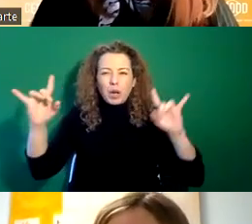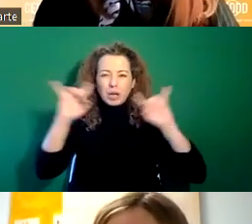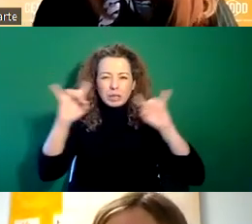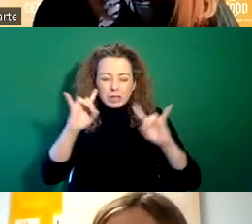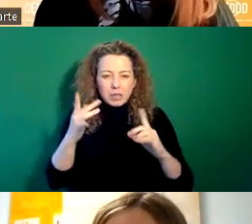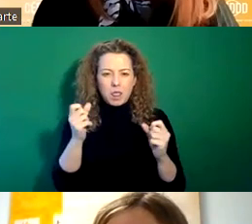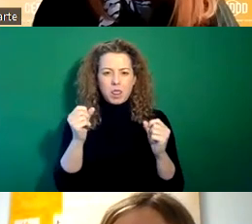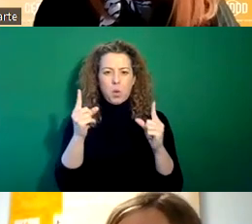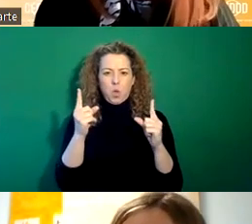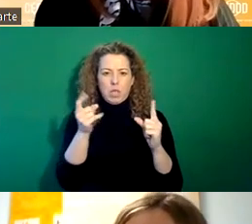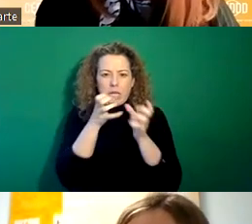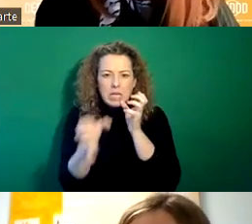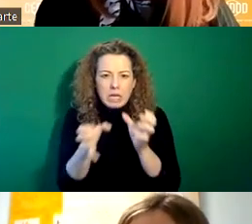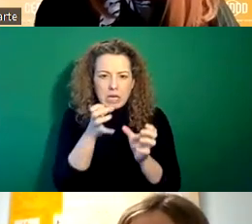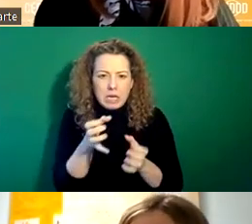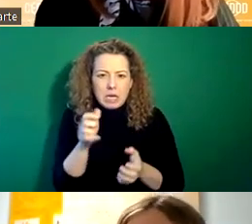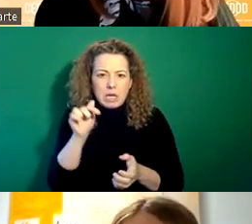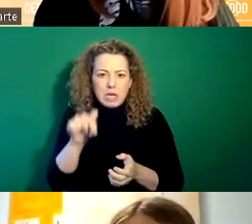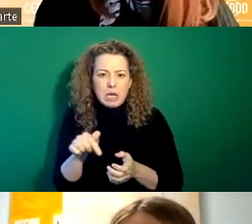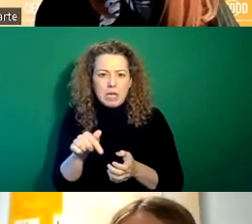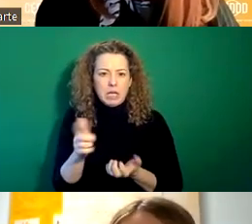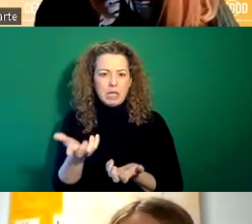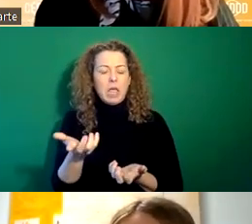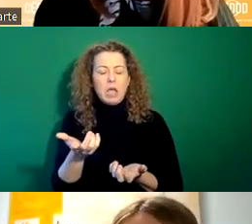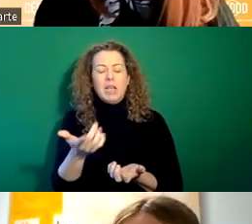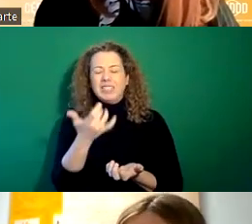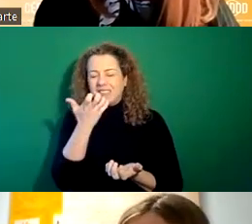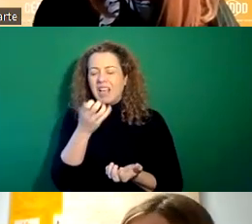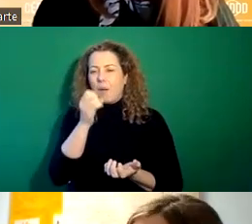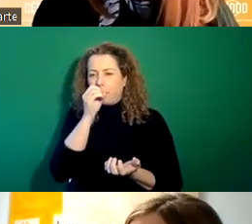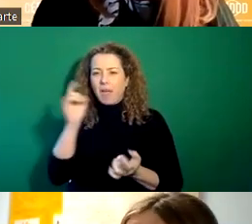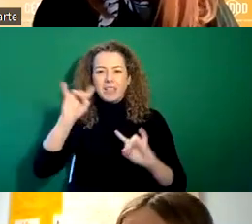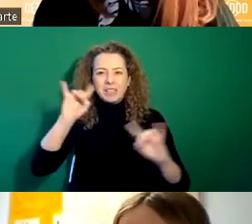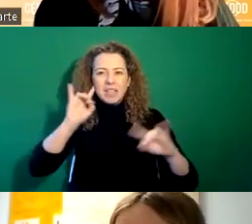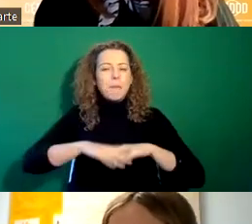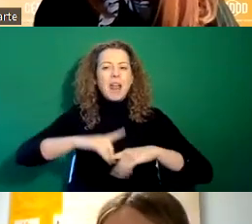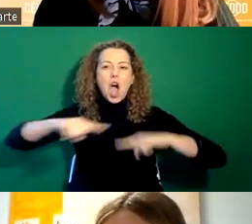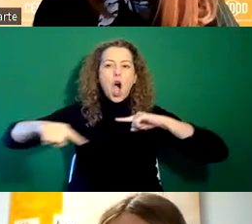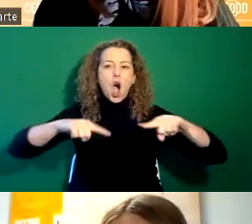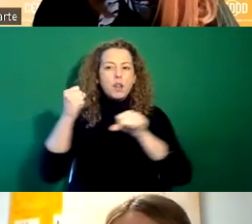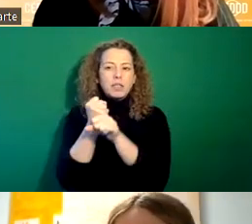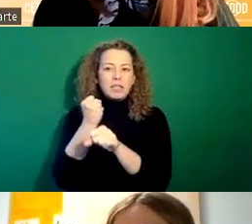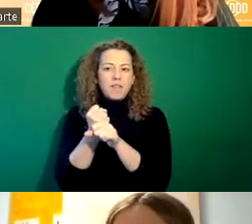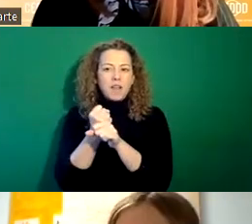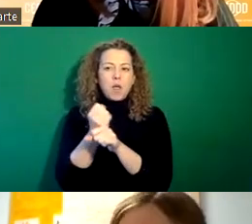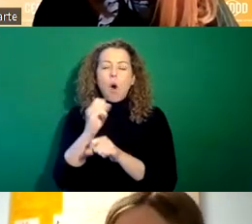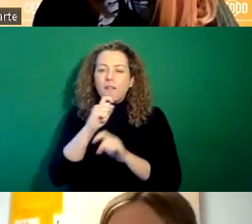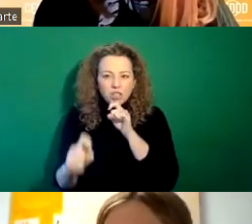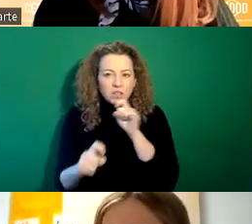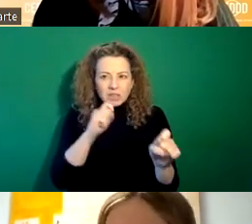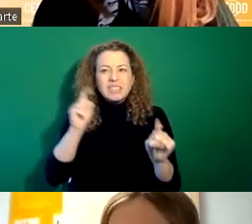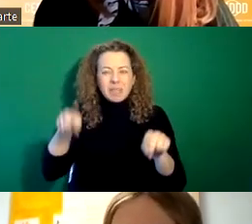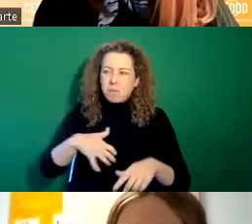cuenta que la megafonía, el exceso o el abuso de la megafonía para dar órdenes a las trabajadoras o a dar avisos también